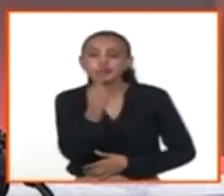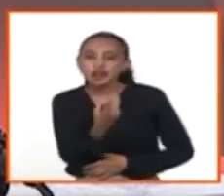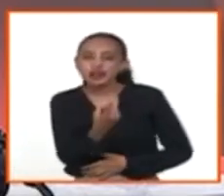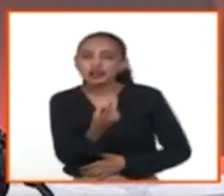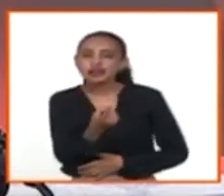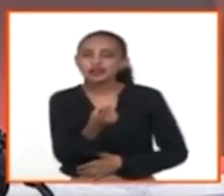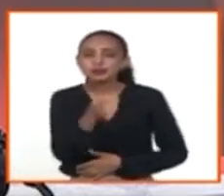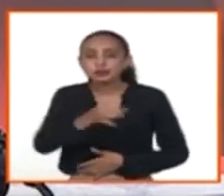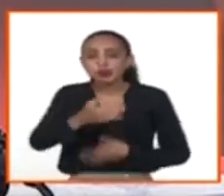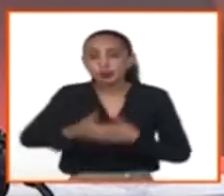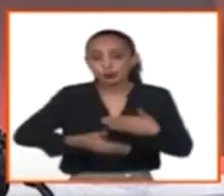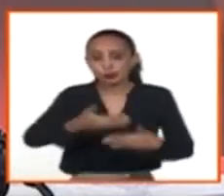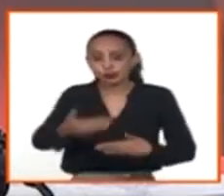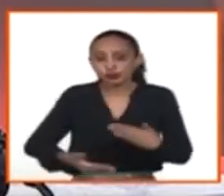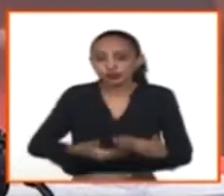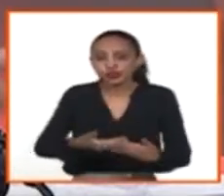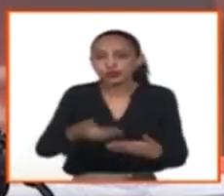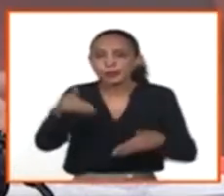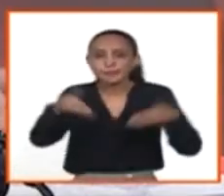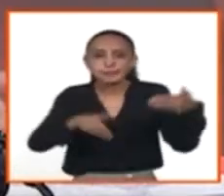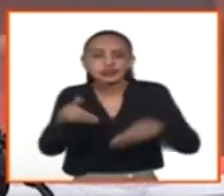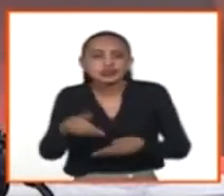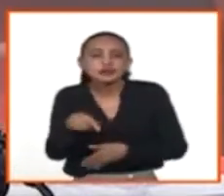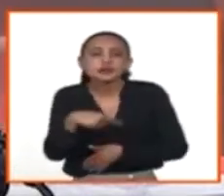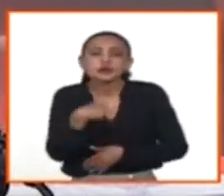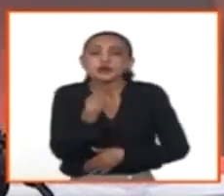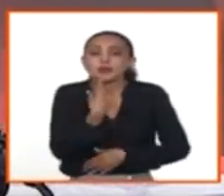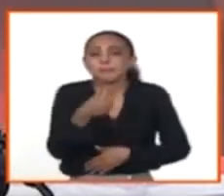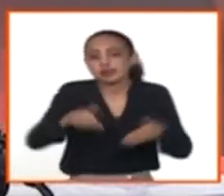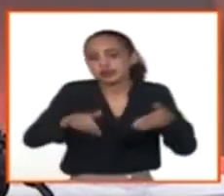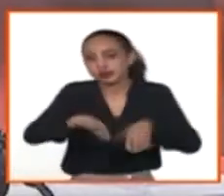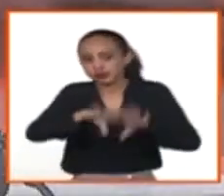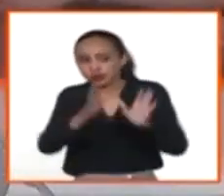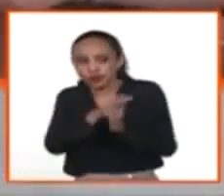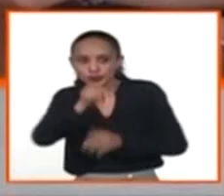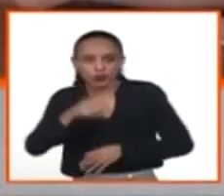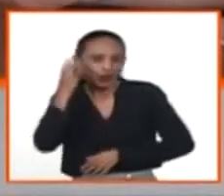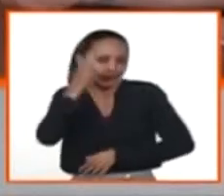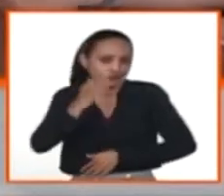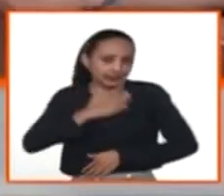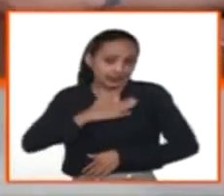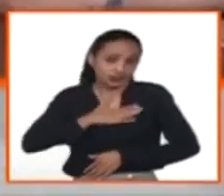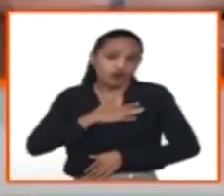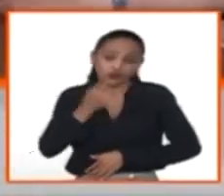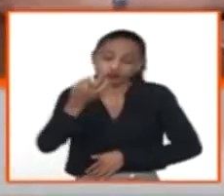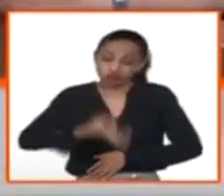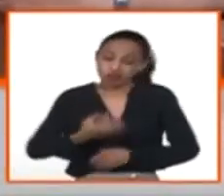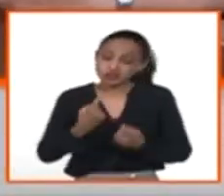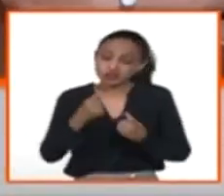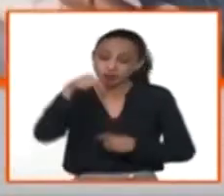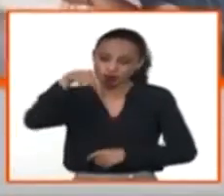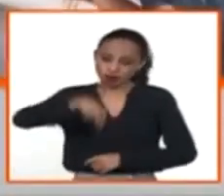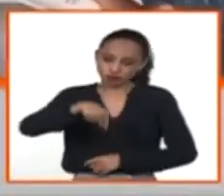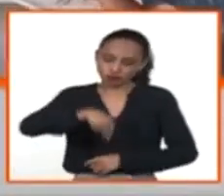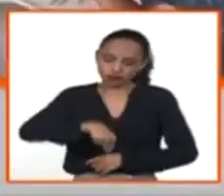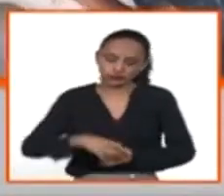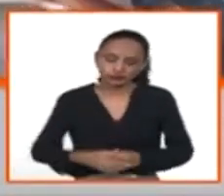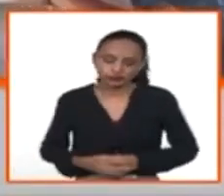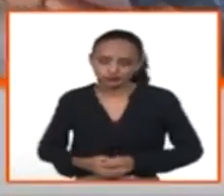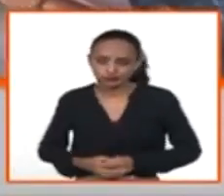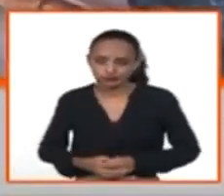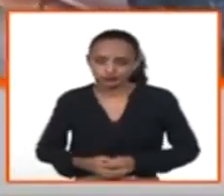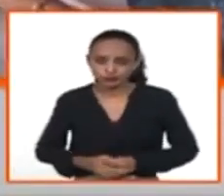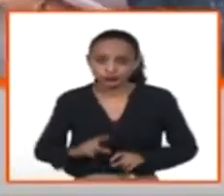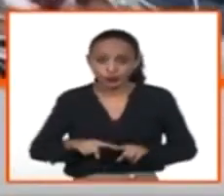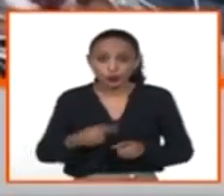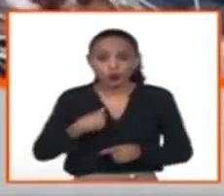mismo proceso bien participativo de construcción, lo atemperado que estaba a las condiciones actuales. Sobre todo porque Cuba ha sido un país